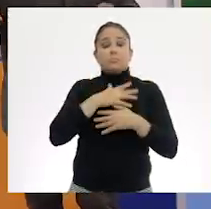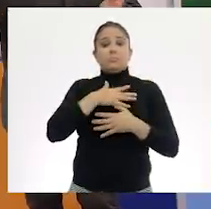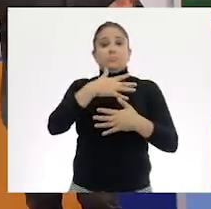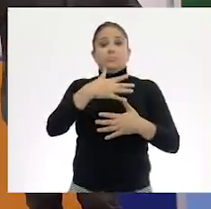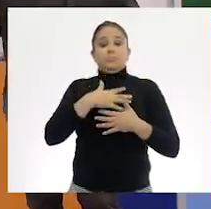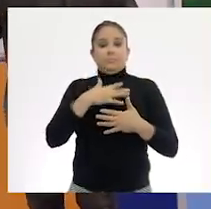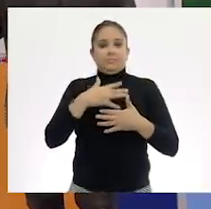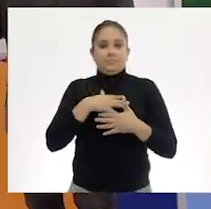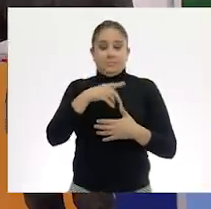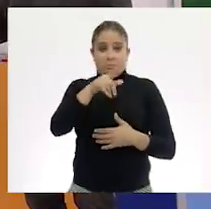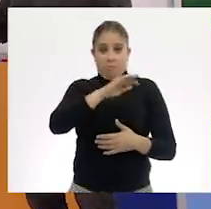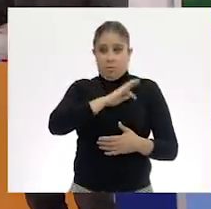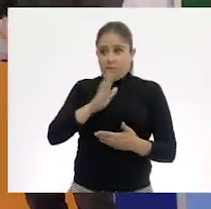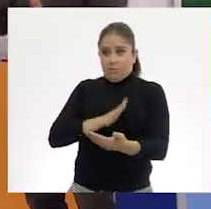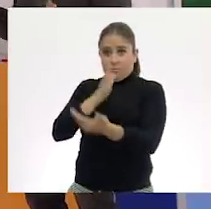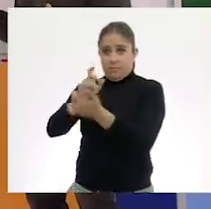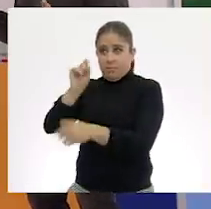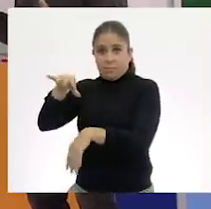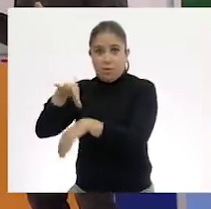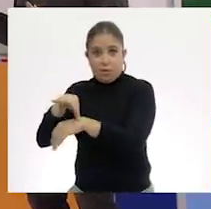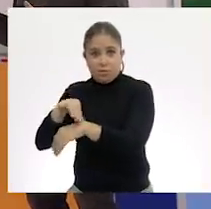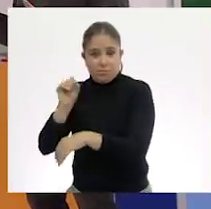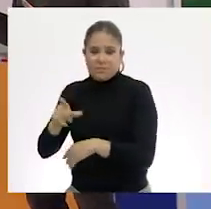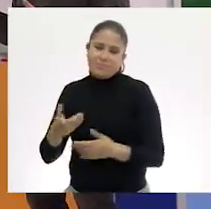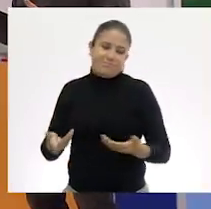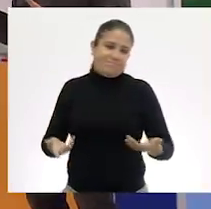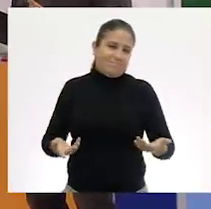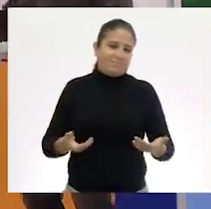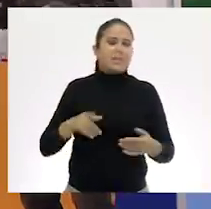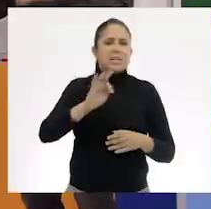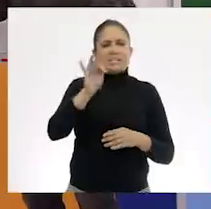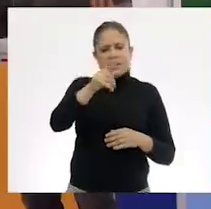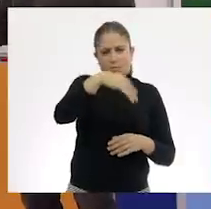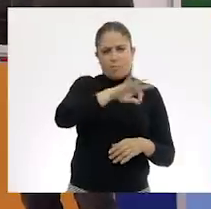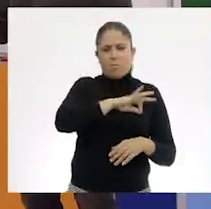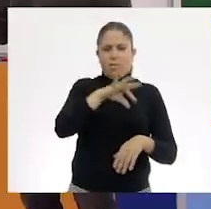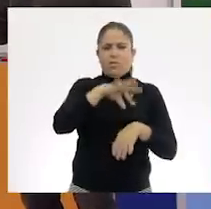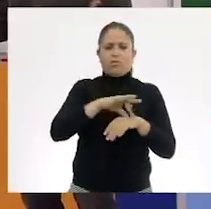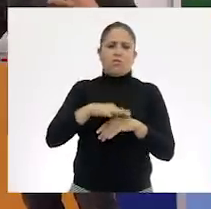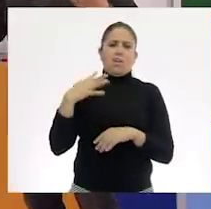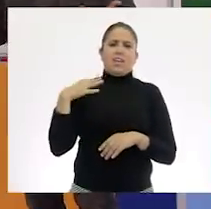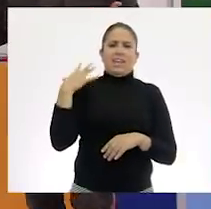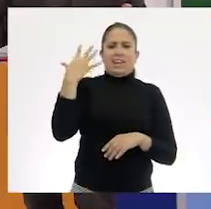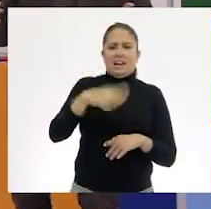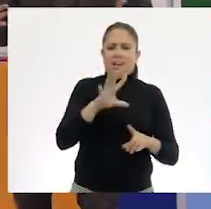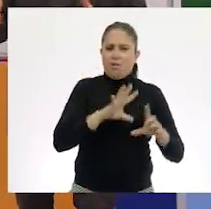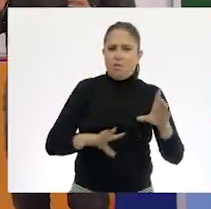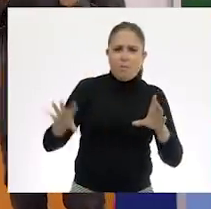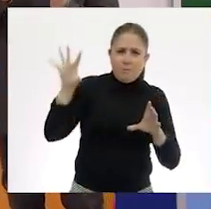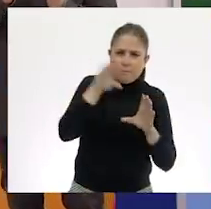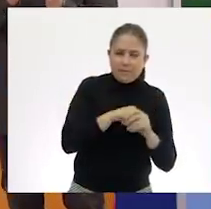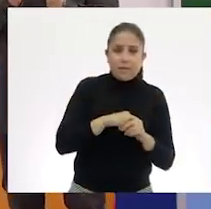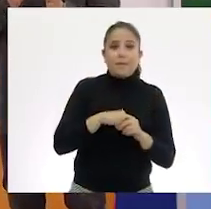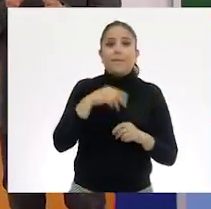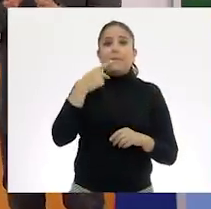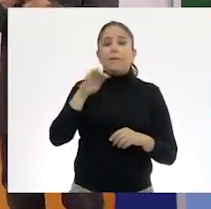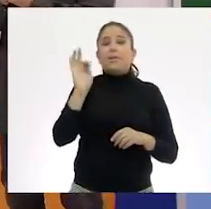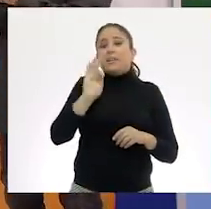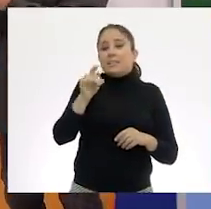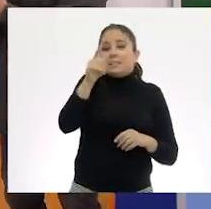No vas a acudir al mismo médico. Exacto. Aunque puedes ir a un médico general que atiende varias cosas, pero si